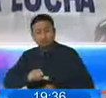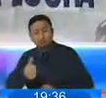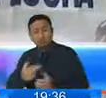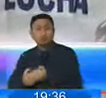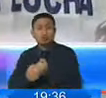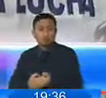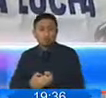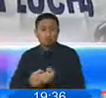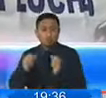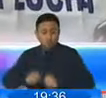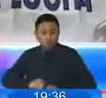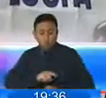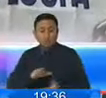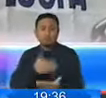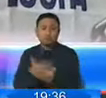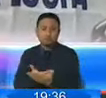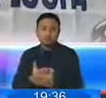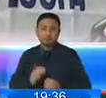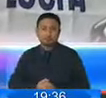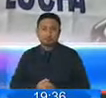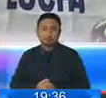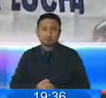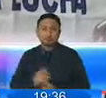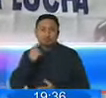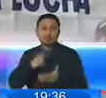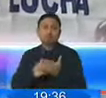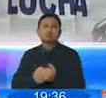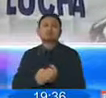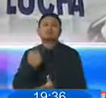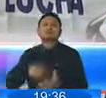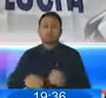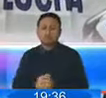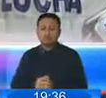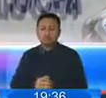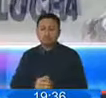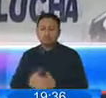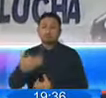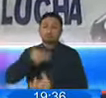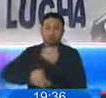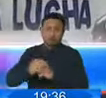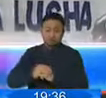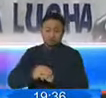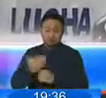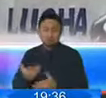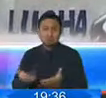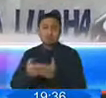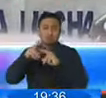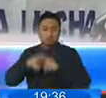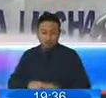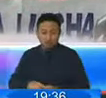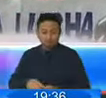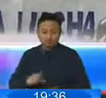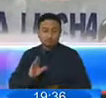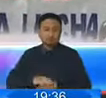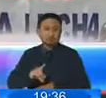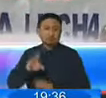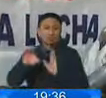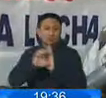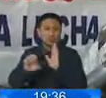y horizontales que podrían ser planteados. Apelación, aclaración. Esta es una causa constitucional que puede llegar a